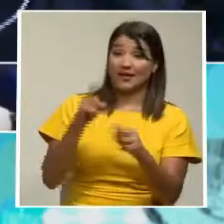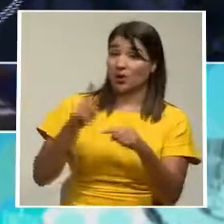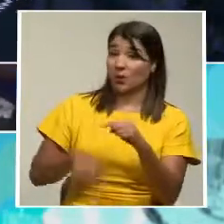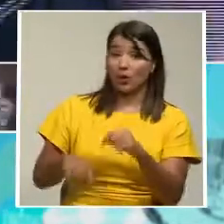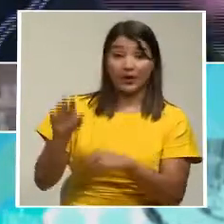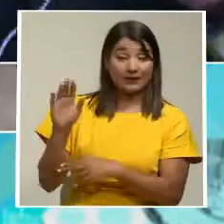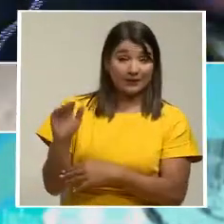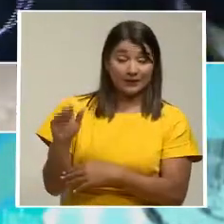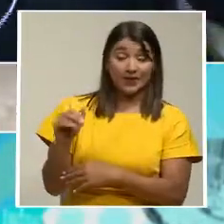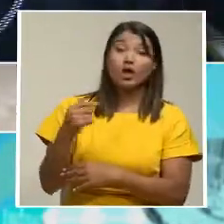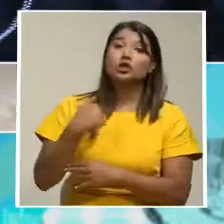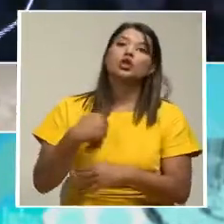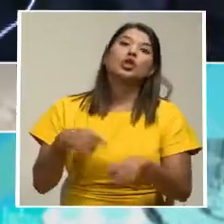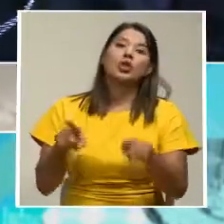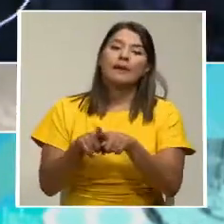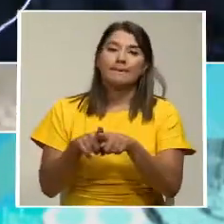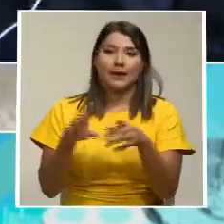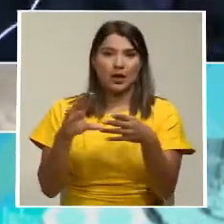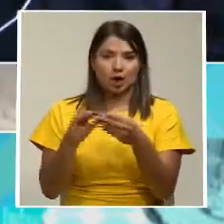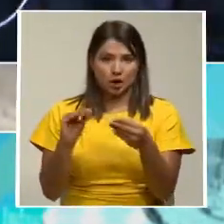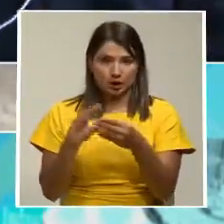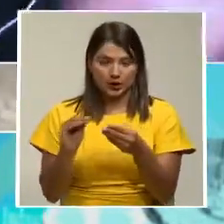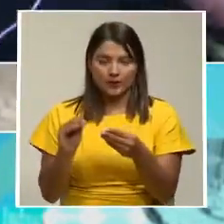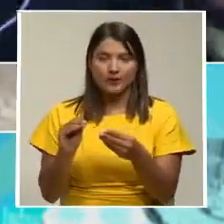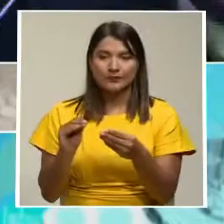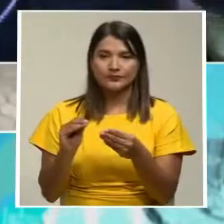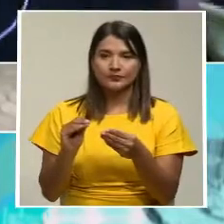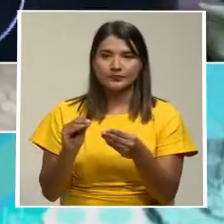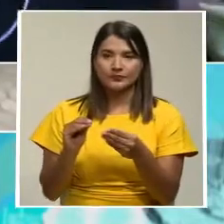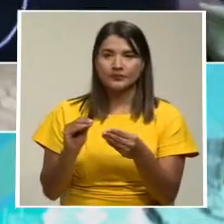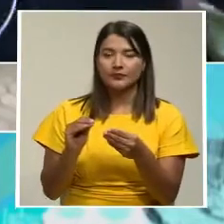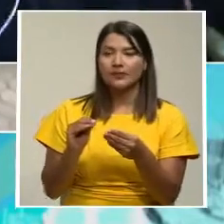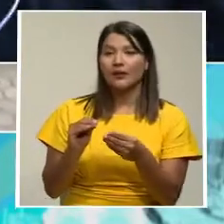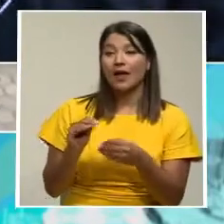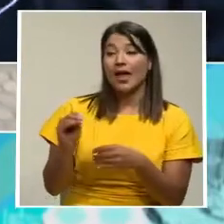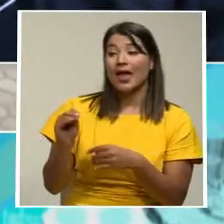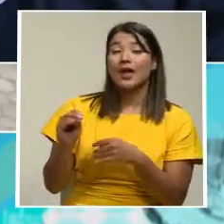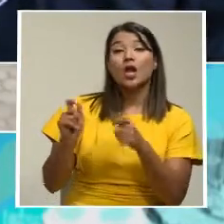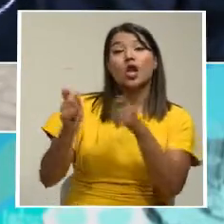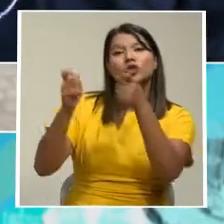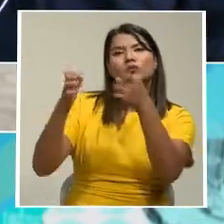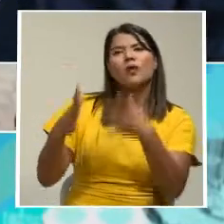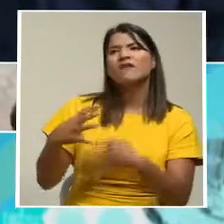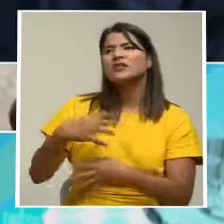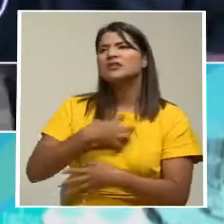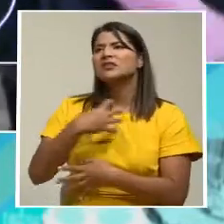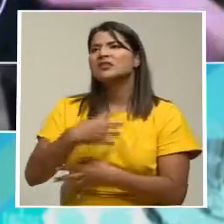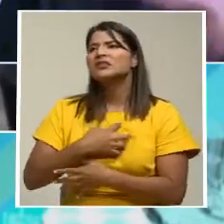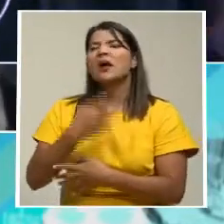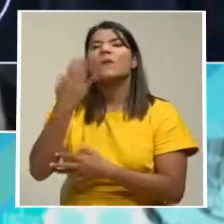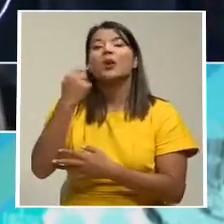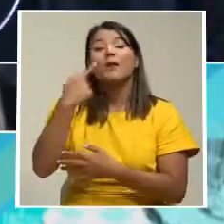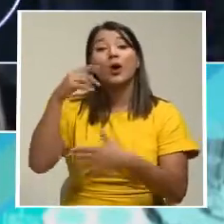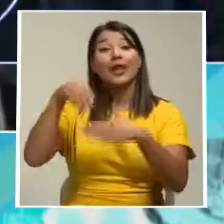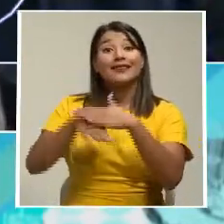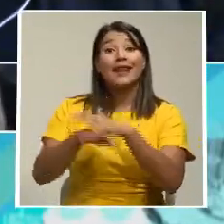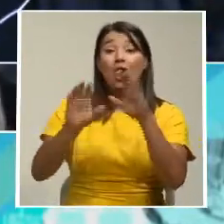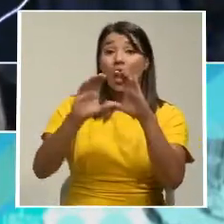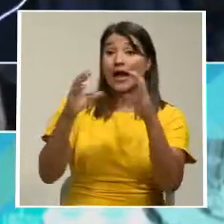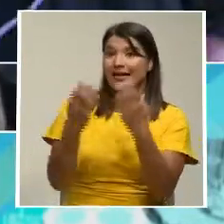ellos. Te contaba también el reproche que han hecho los maestros por el regreso a clases sin ningún tipo